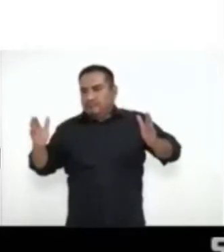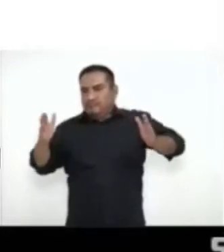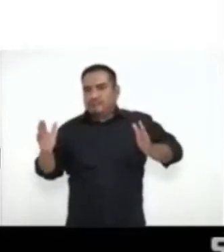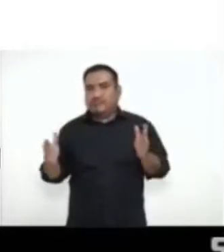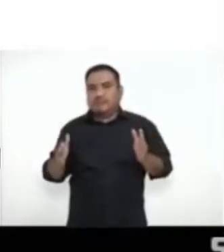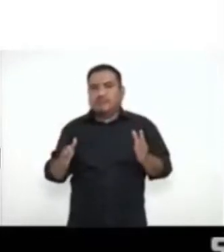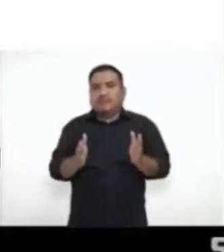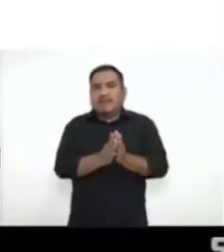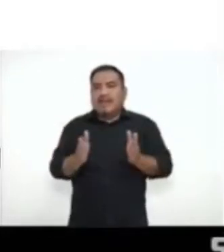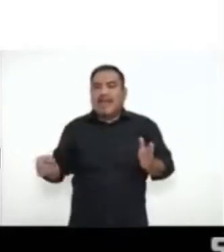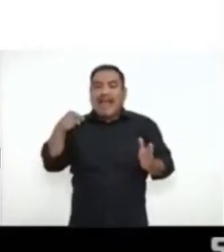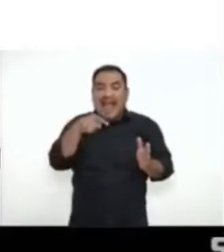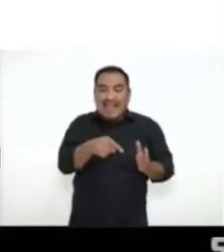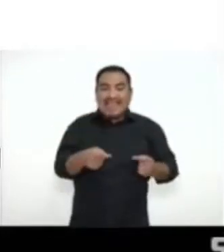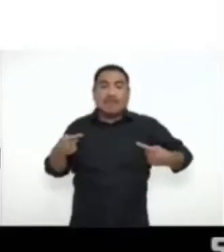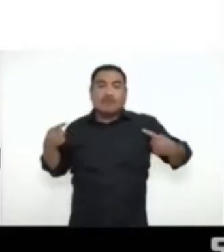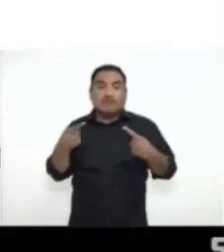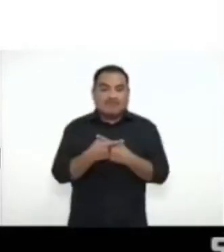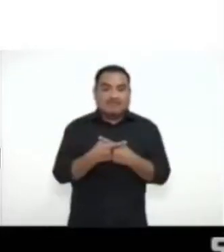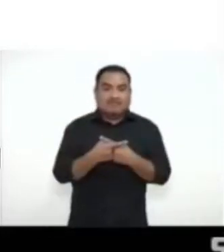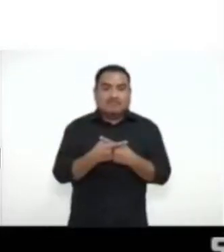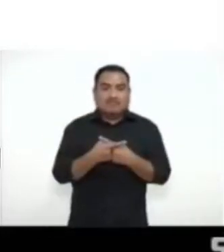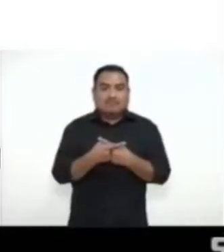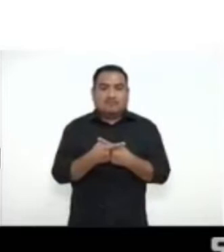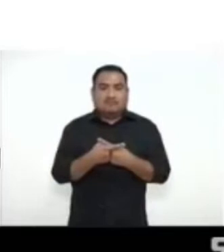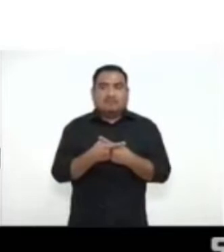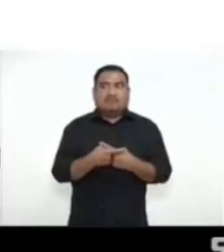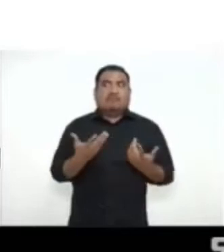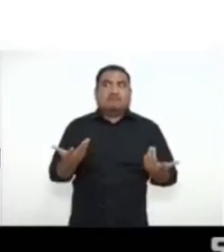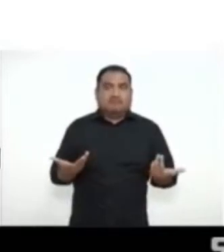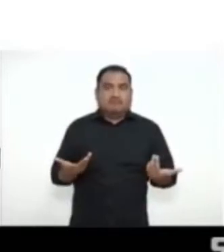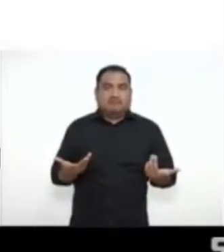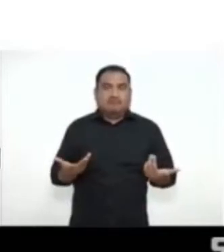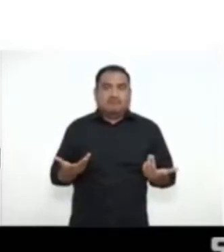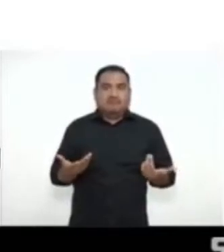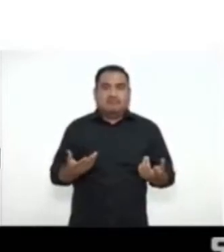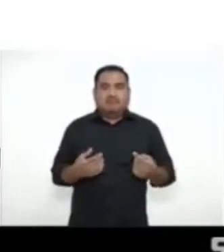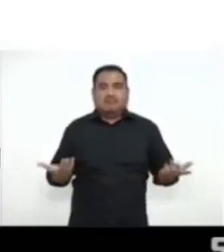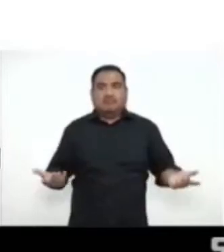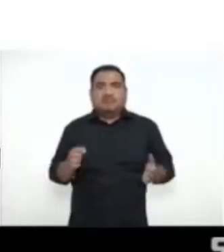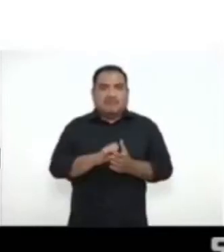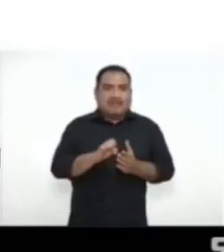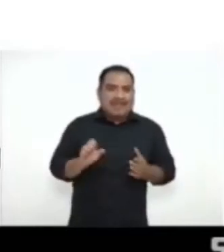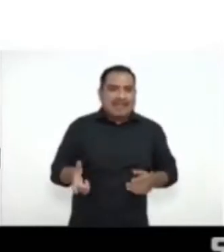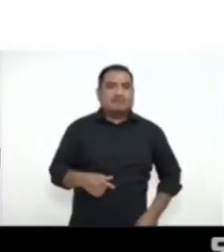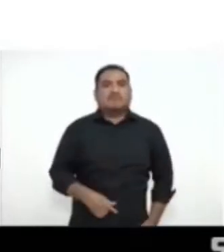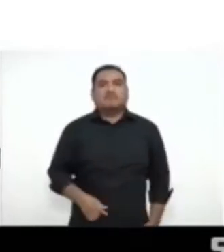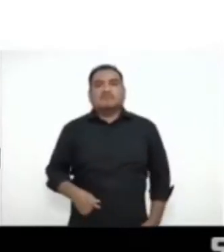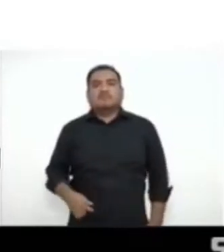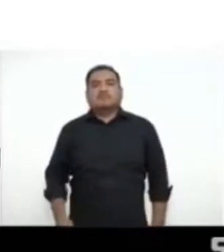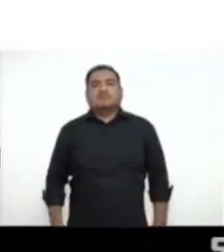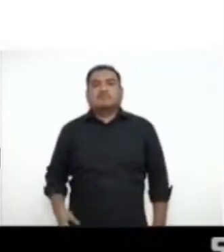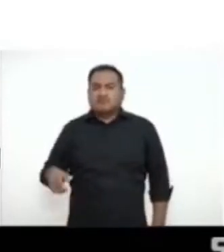le llama masa conflictual. Ahora imagínense ustedes que viven en una situación